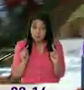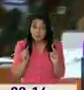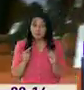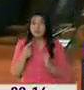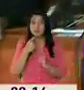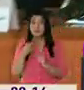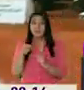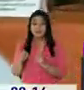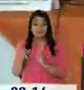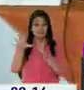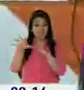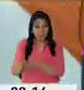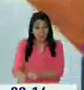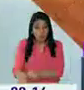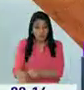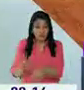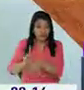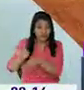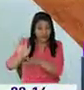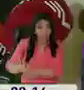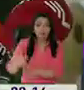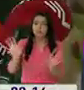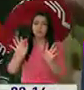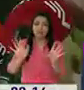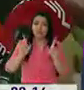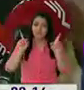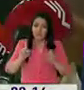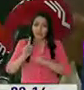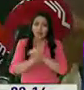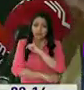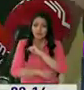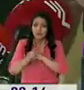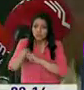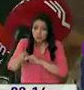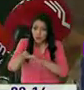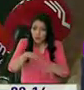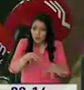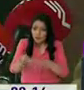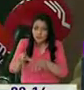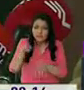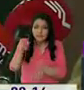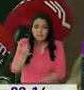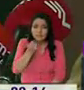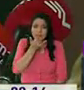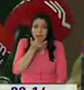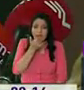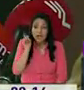enfatizaron que este hecho no quedará en la impunidad. Esas acciones ilegales,